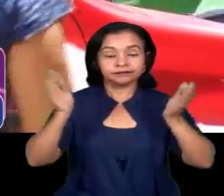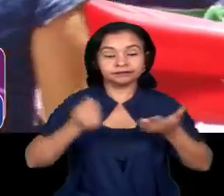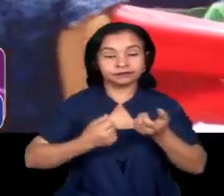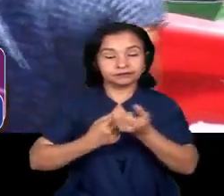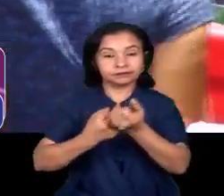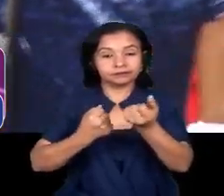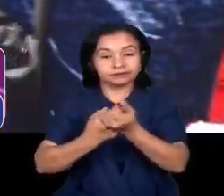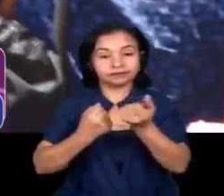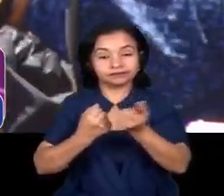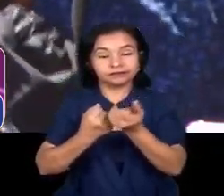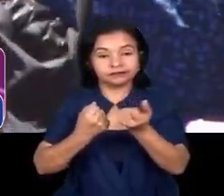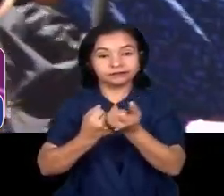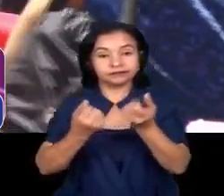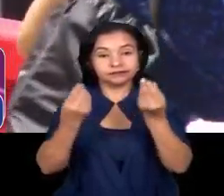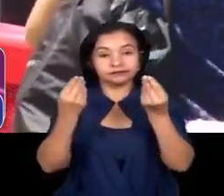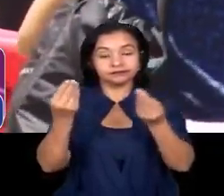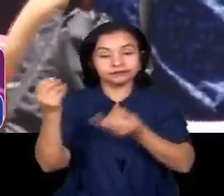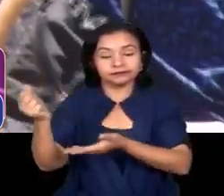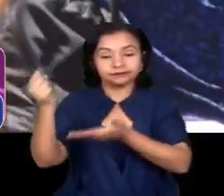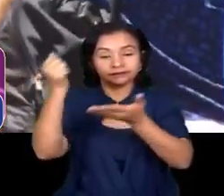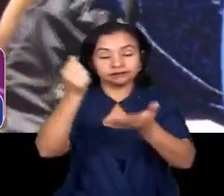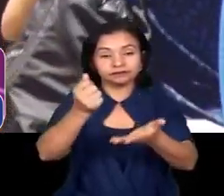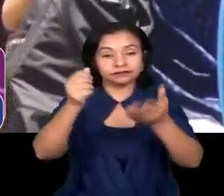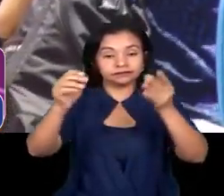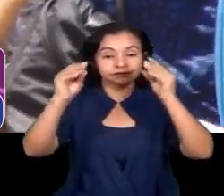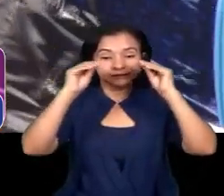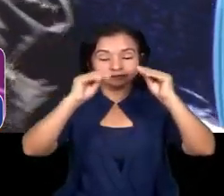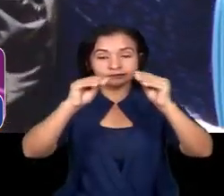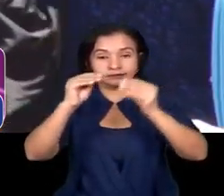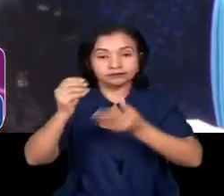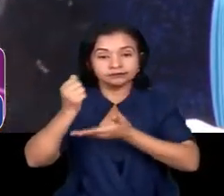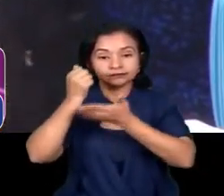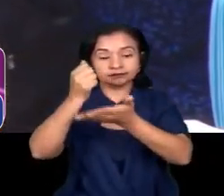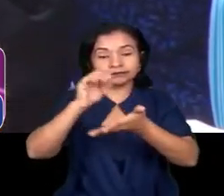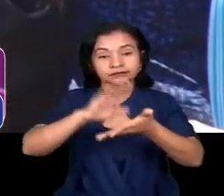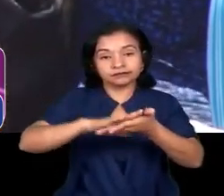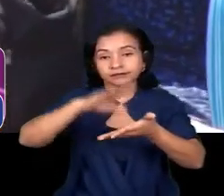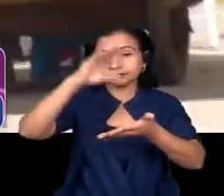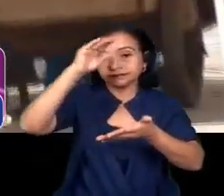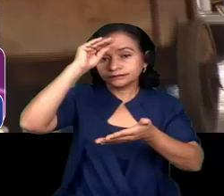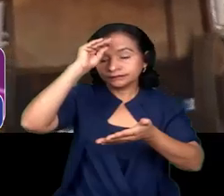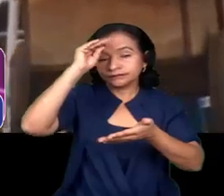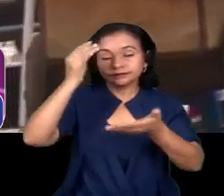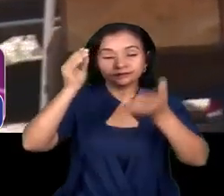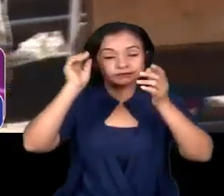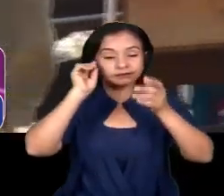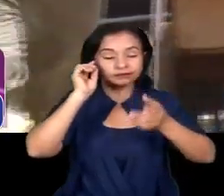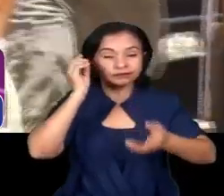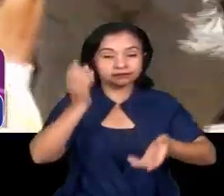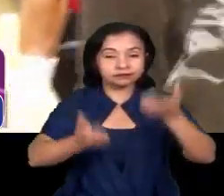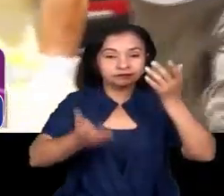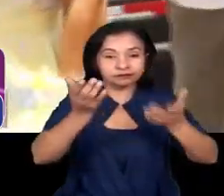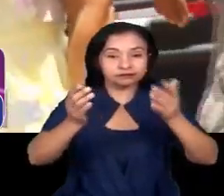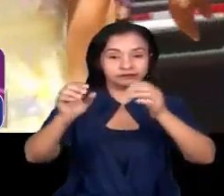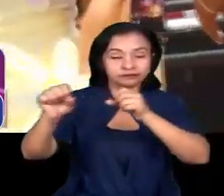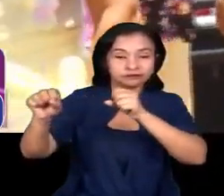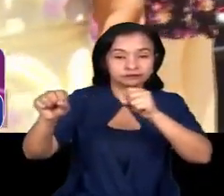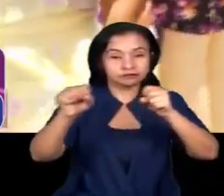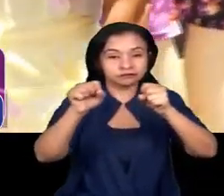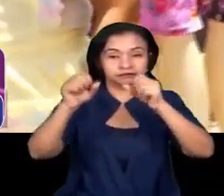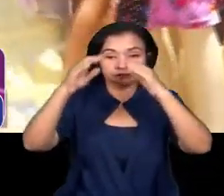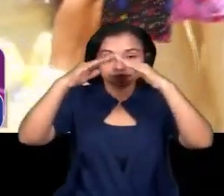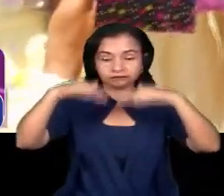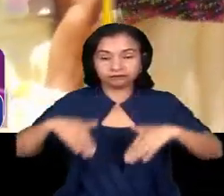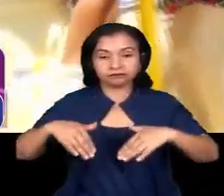de los ha dado tanta capacitación, tanta preparación para incendios, para terremotos, todo. Y